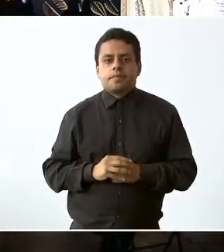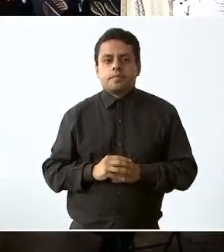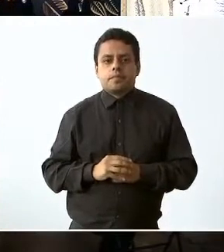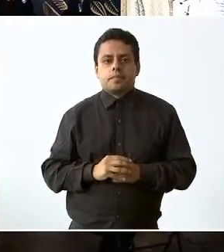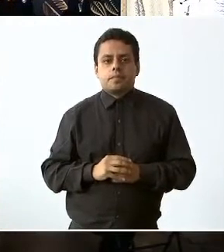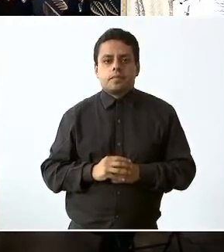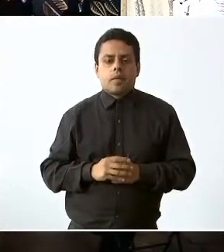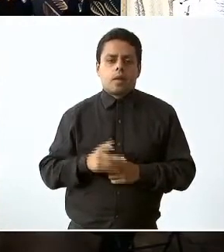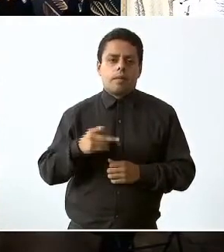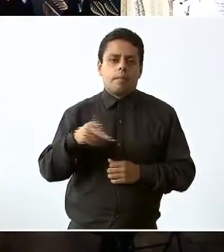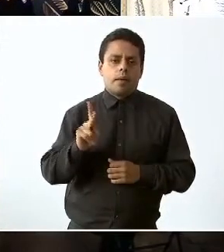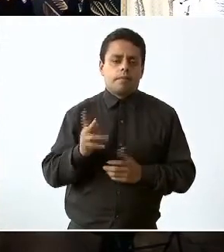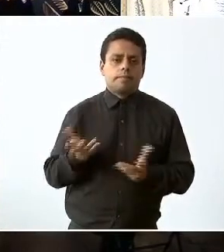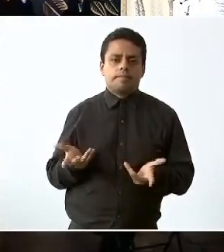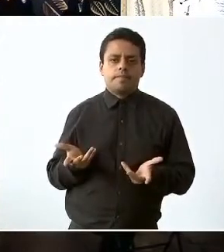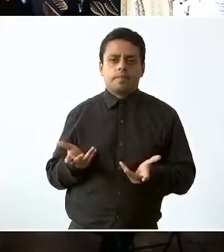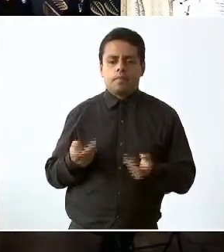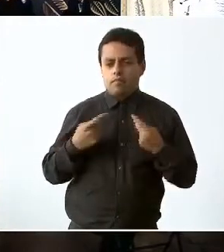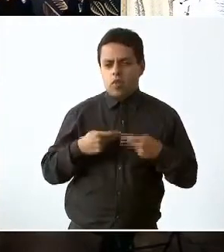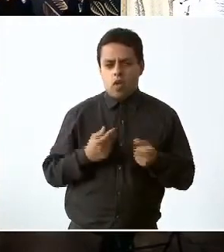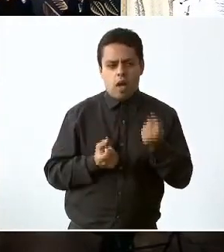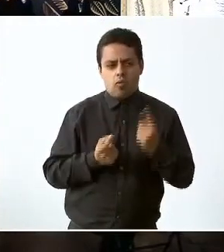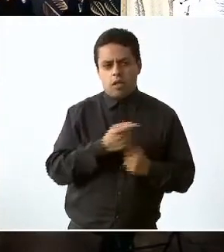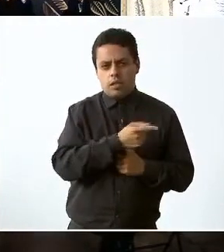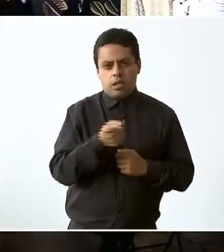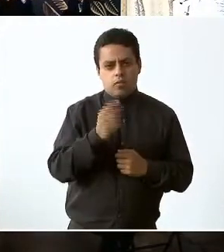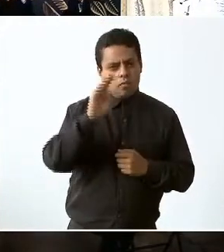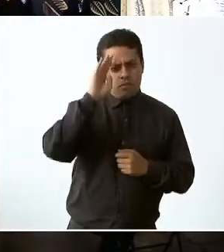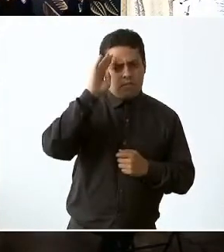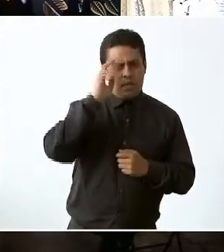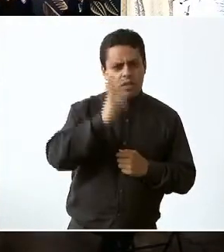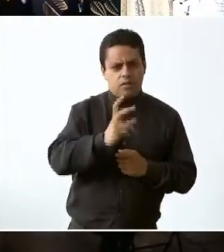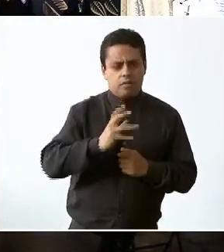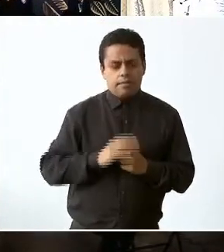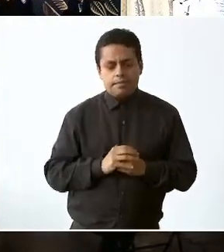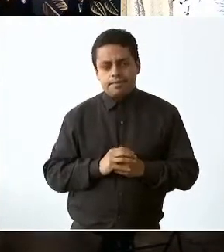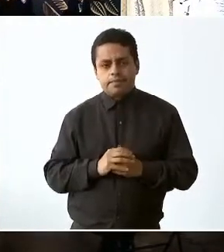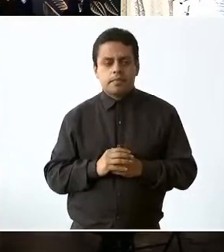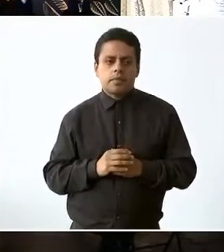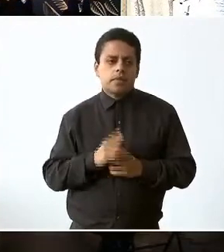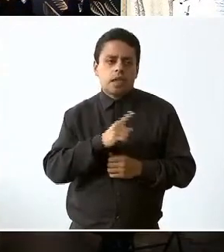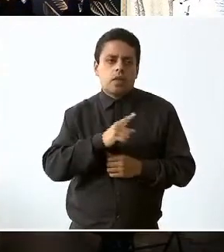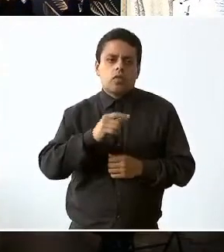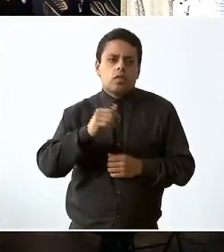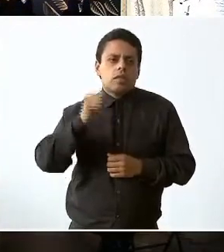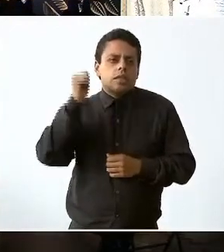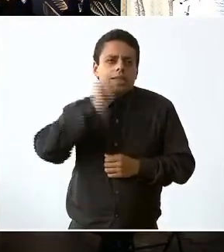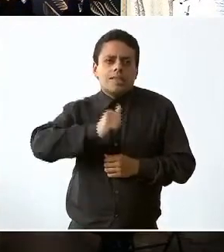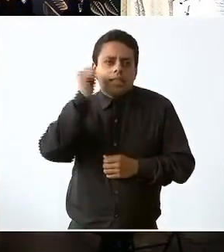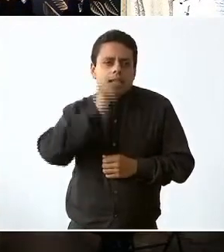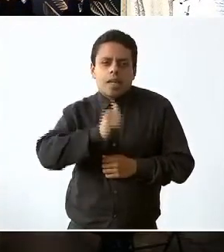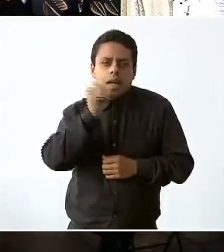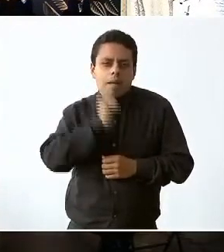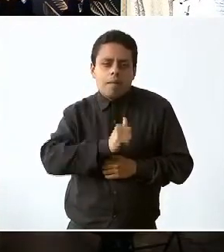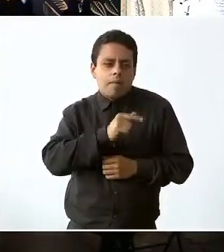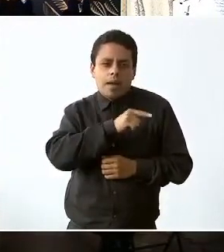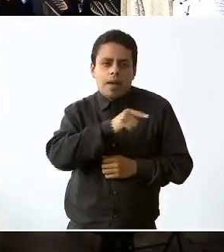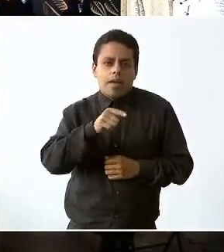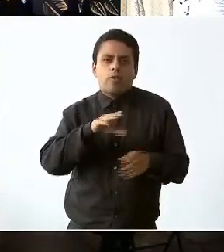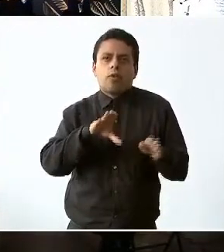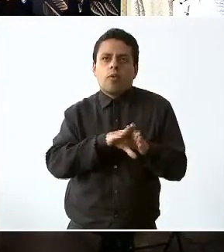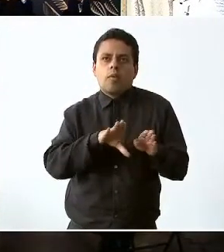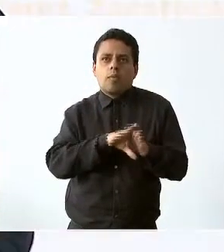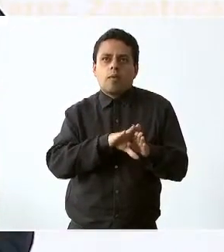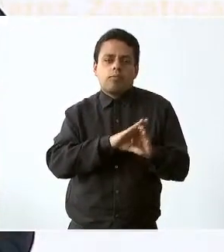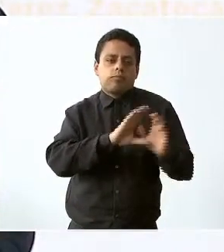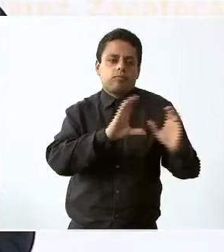aunque quienes así piensan casi siempre pertenecen al